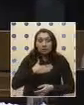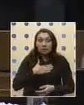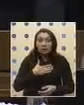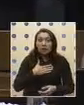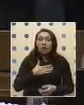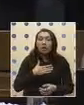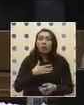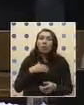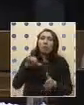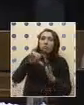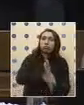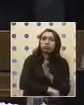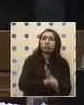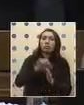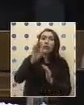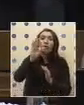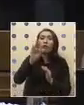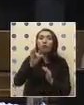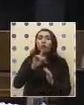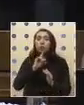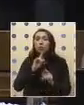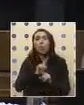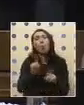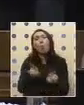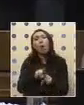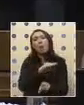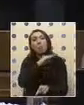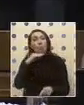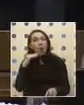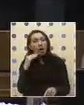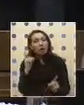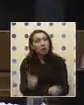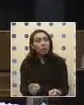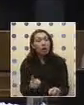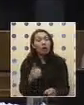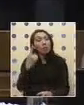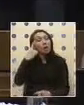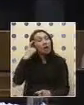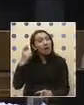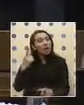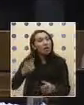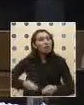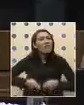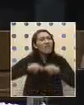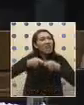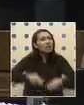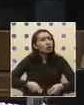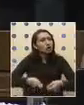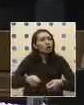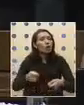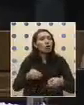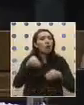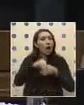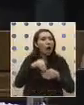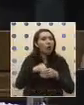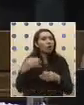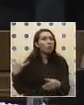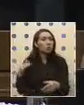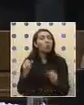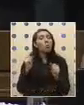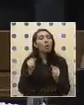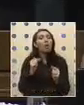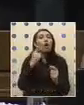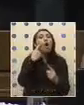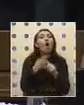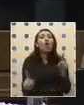condenar al FUD a muerte, como lo está haciendo, pero creyera que la inversión y el ahorro es importante, propondría alguna